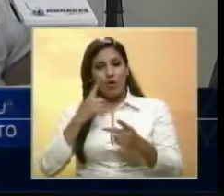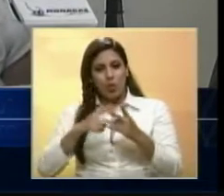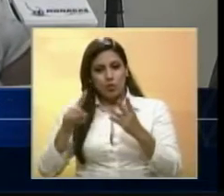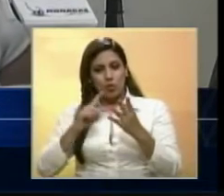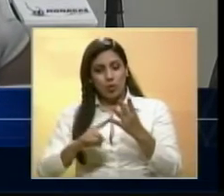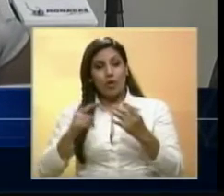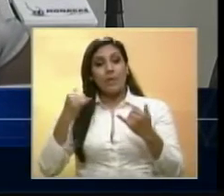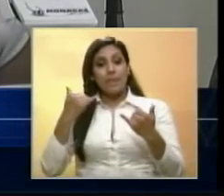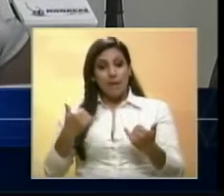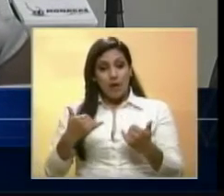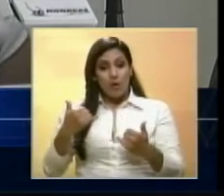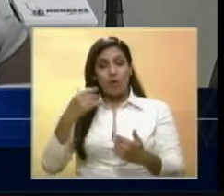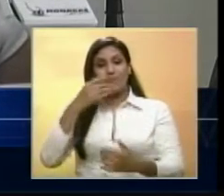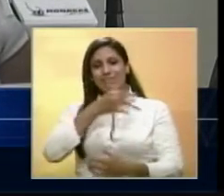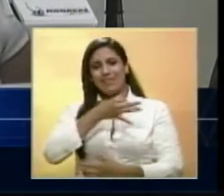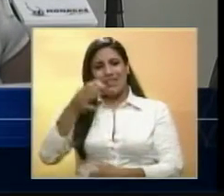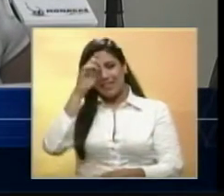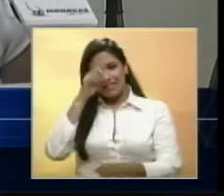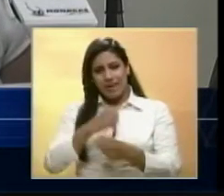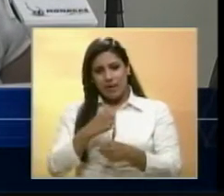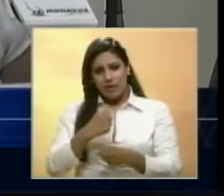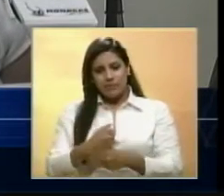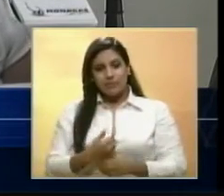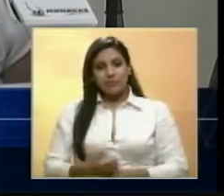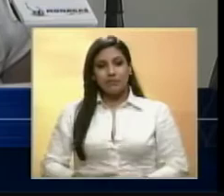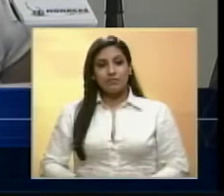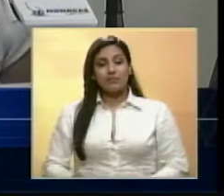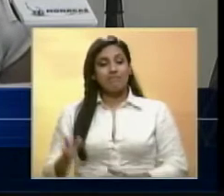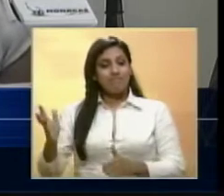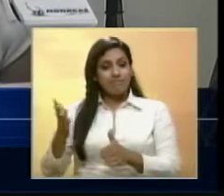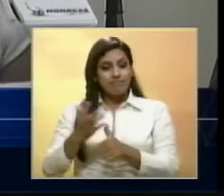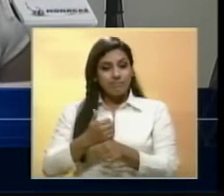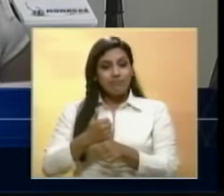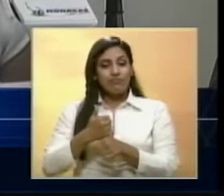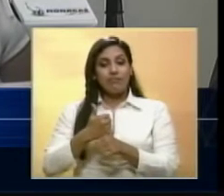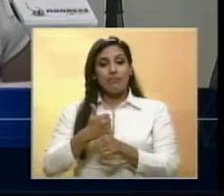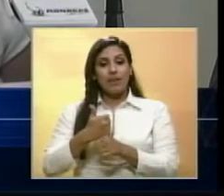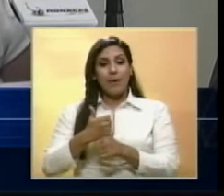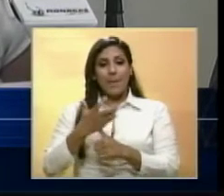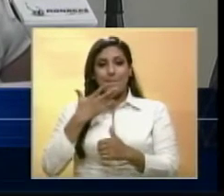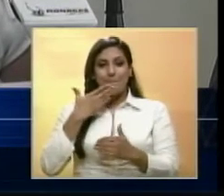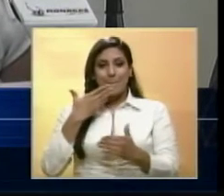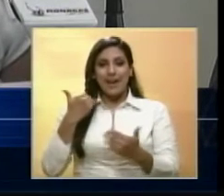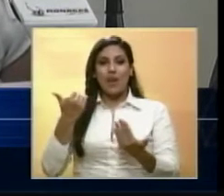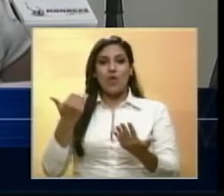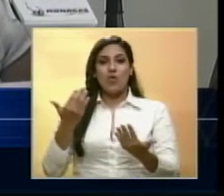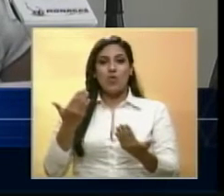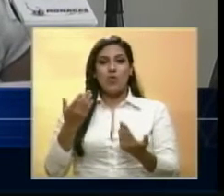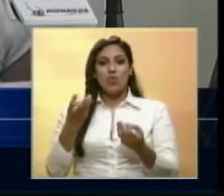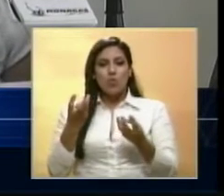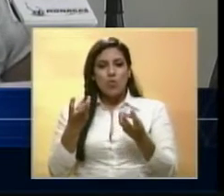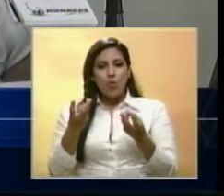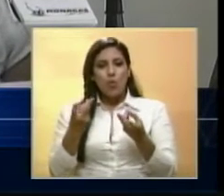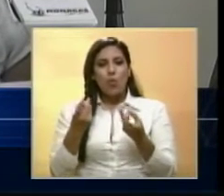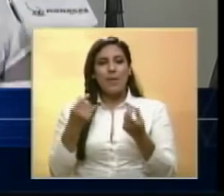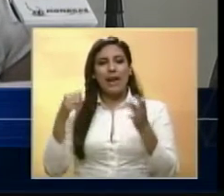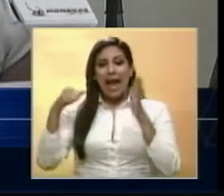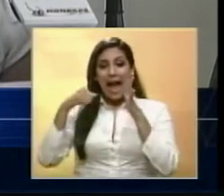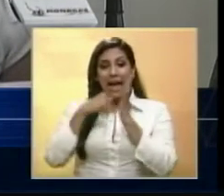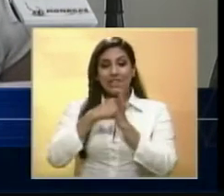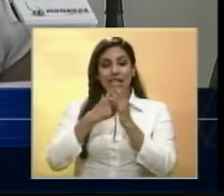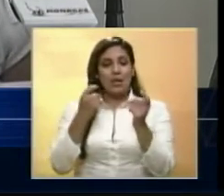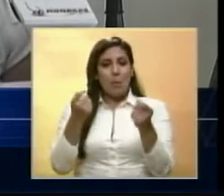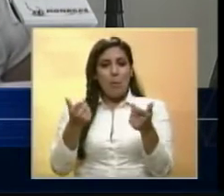como exitoso pues esta jornada por cuanto logramos reducir el número de accidentes